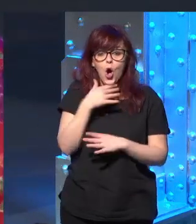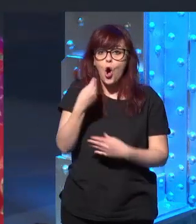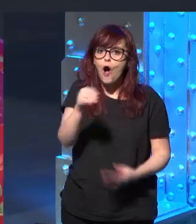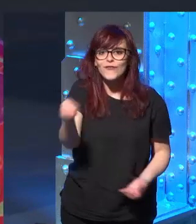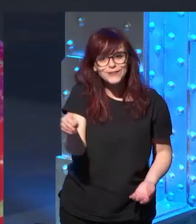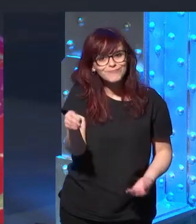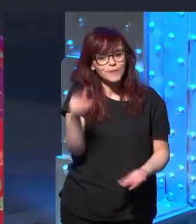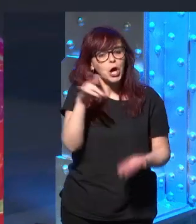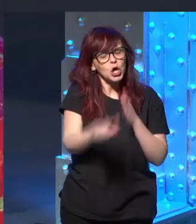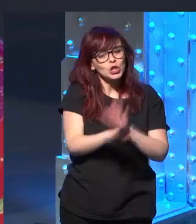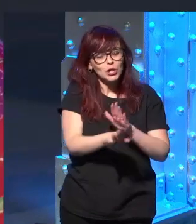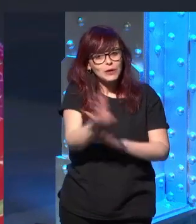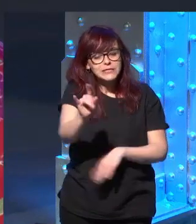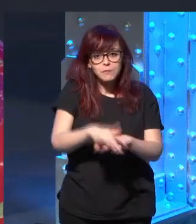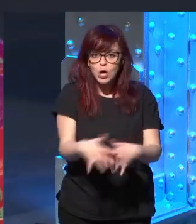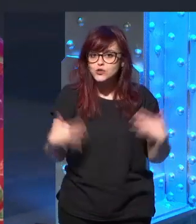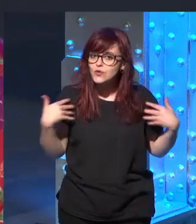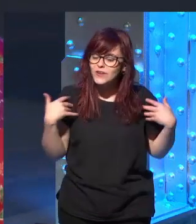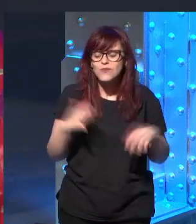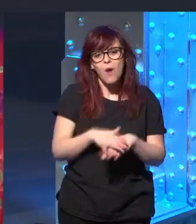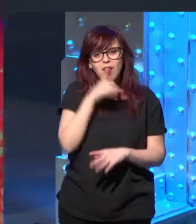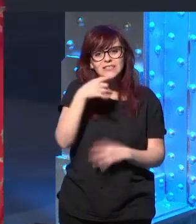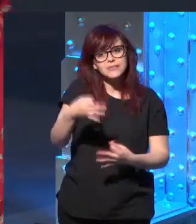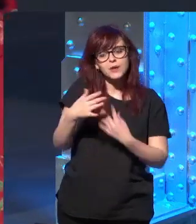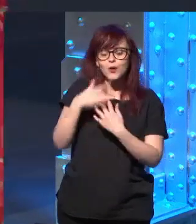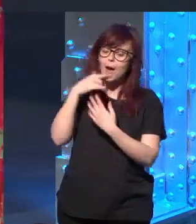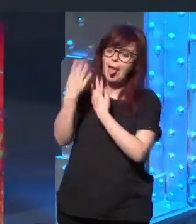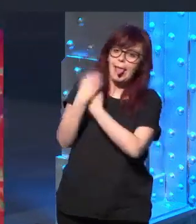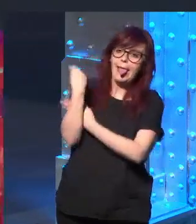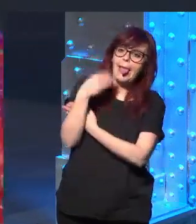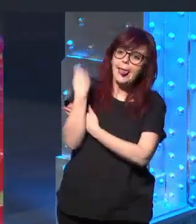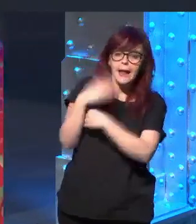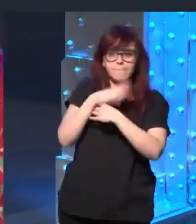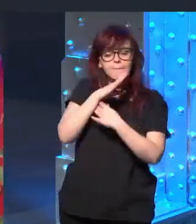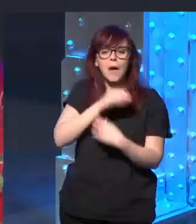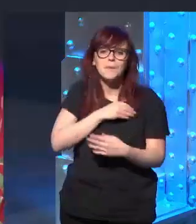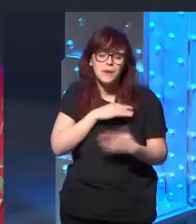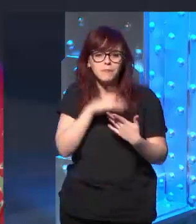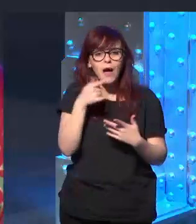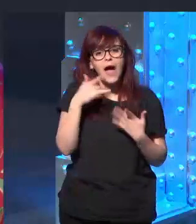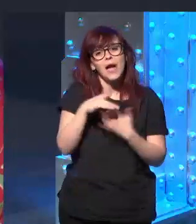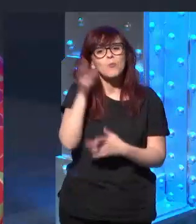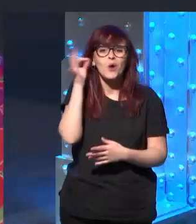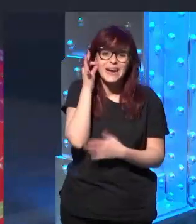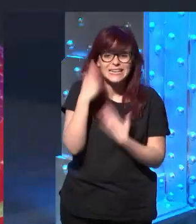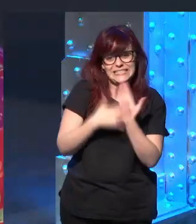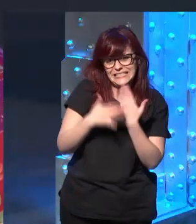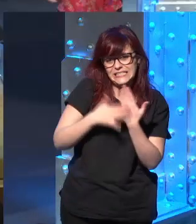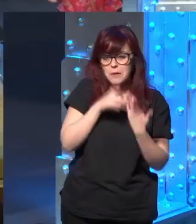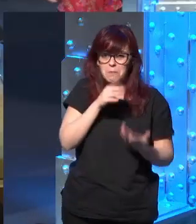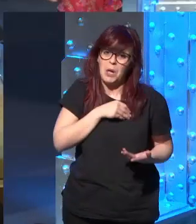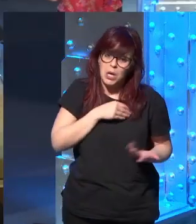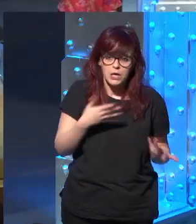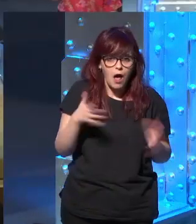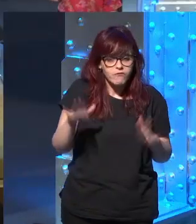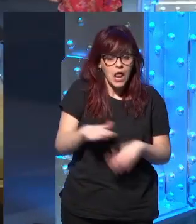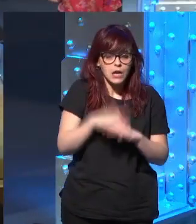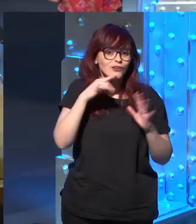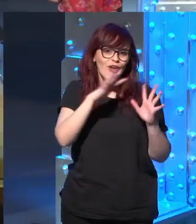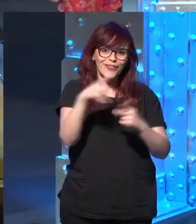joven, sigo sufriendo como ese paternalismo, porque está unido también al hecho de ser mujer, y al final es eso,